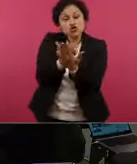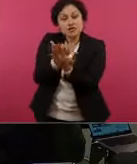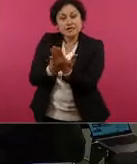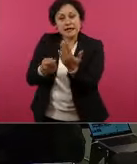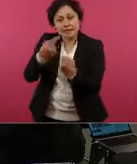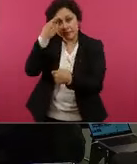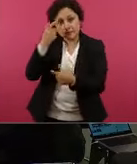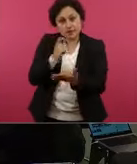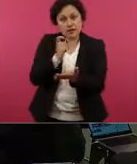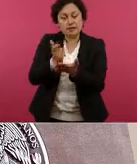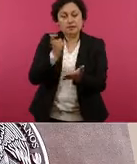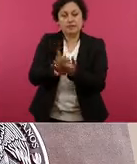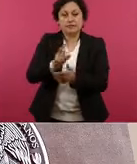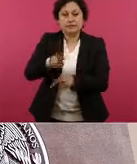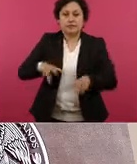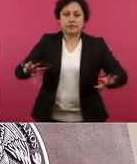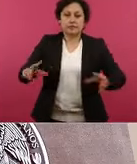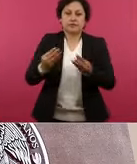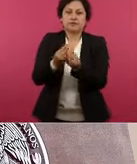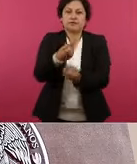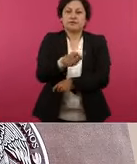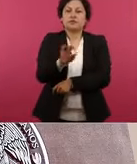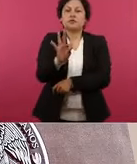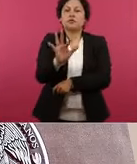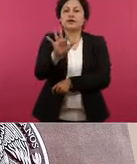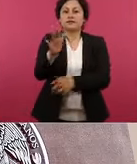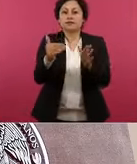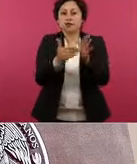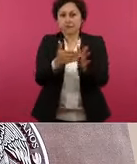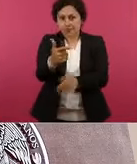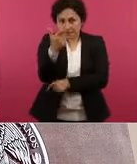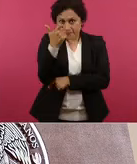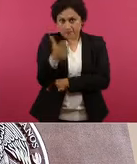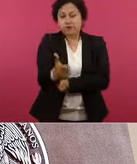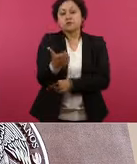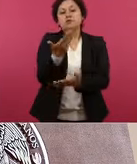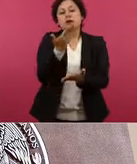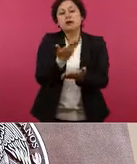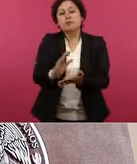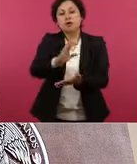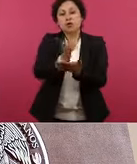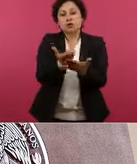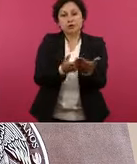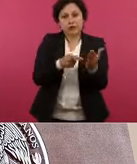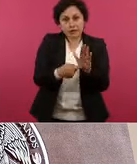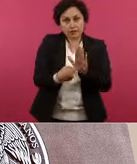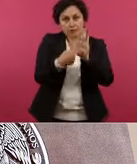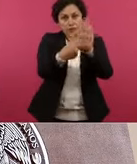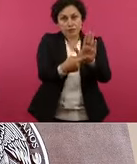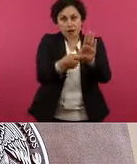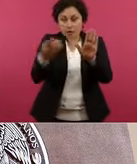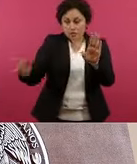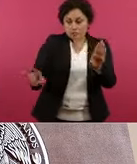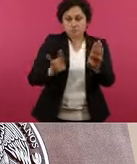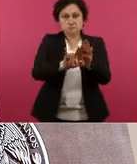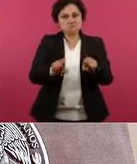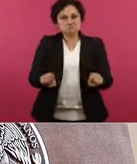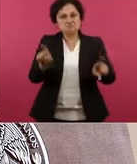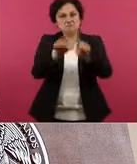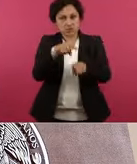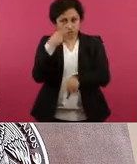por 145 mil pesos. Además de publicar uno de los contratos duplicado, como consta en las imágenes que estamos viendo en la